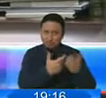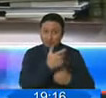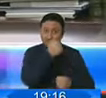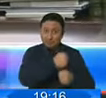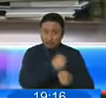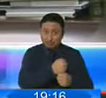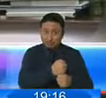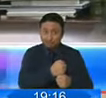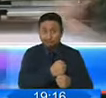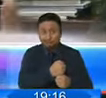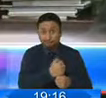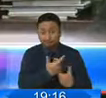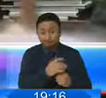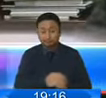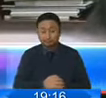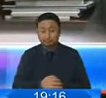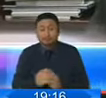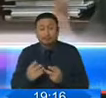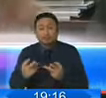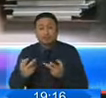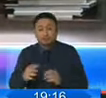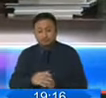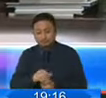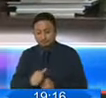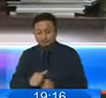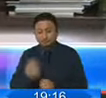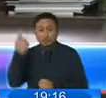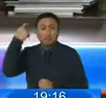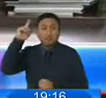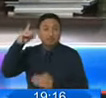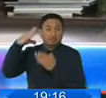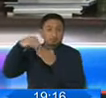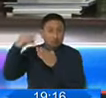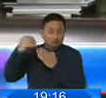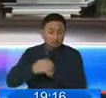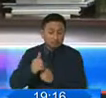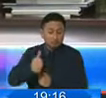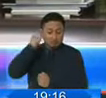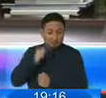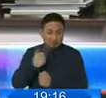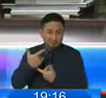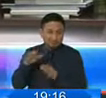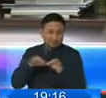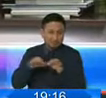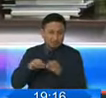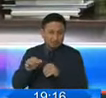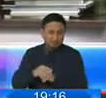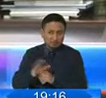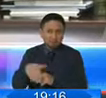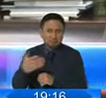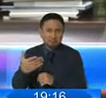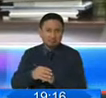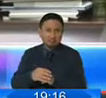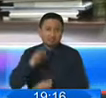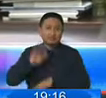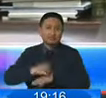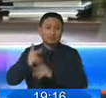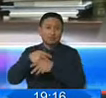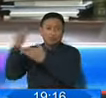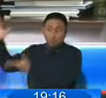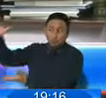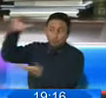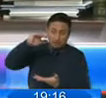Y también, digamos, hay algunos millones de dólares que ayer decía la SENAE vienen por efectos de la importación.